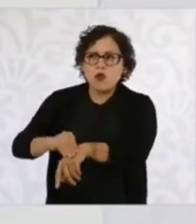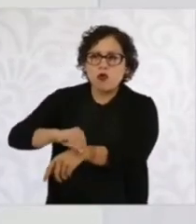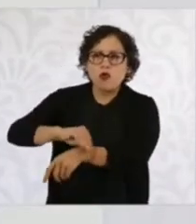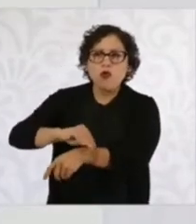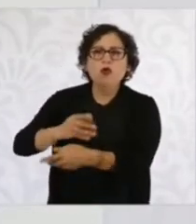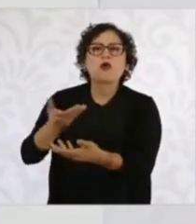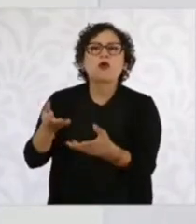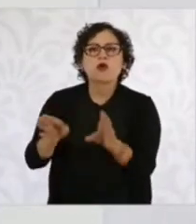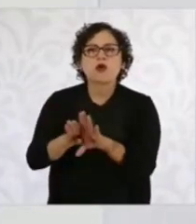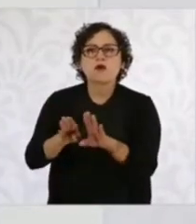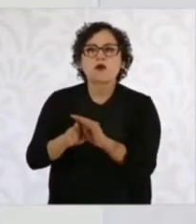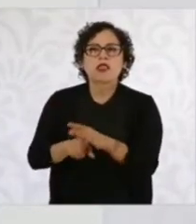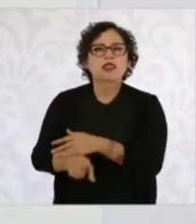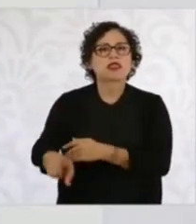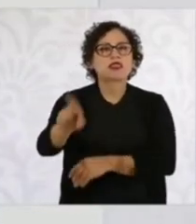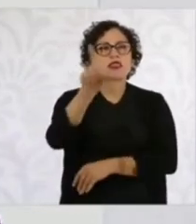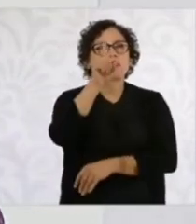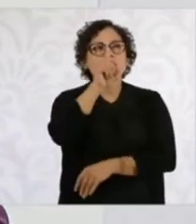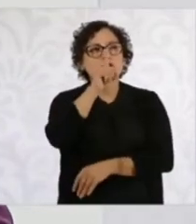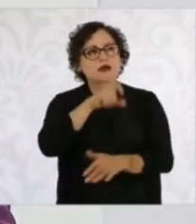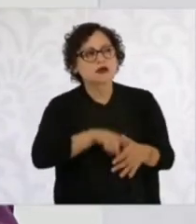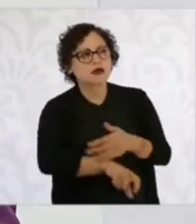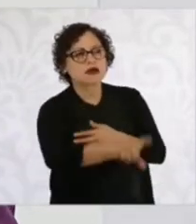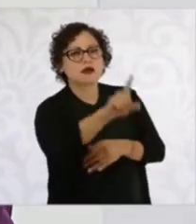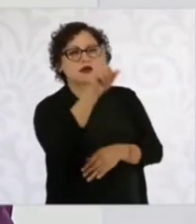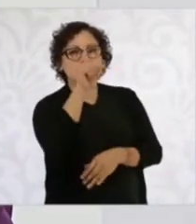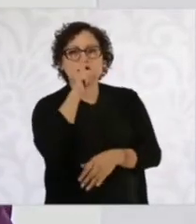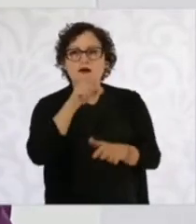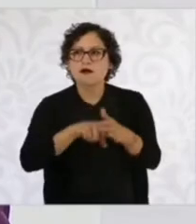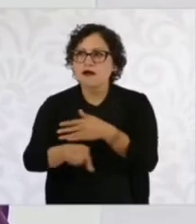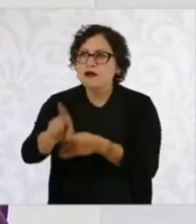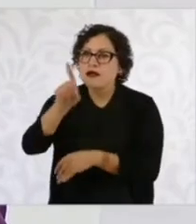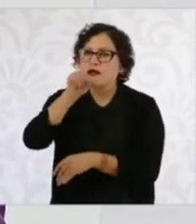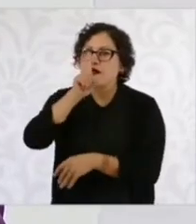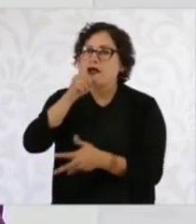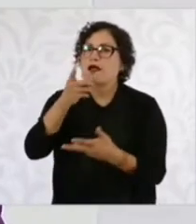para permitirle construir pisos de más.